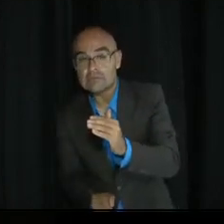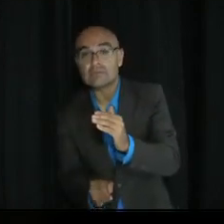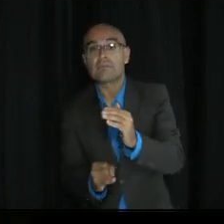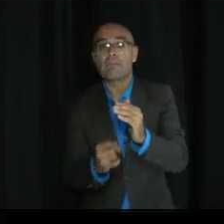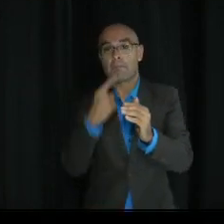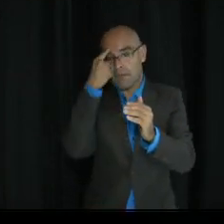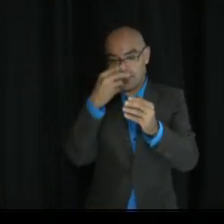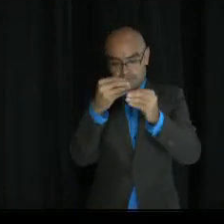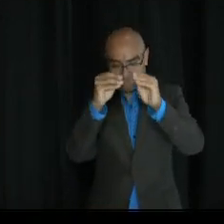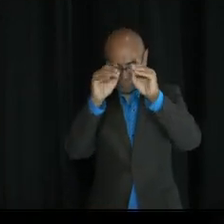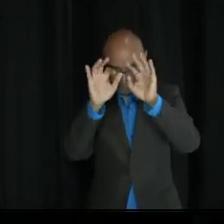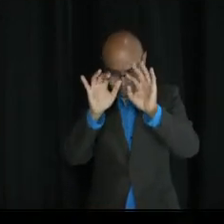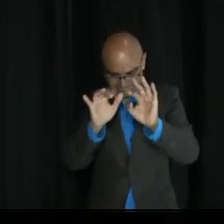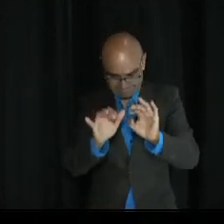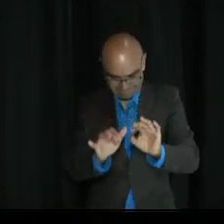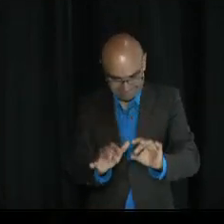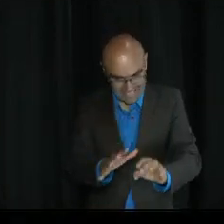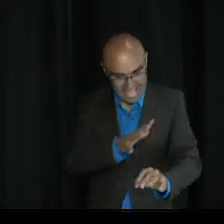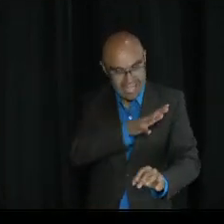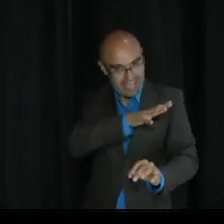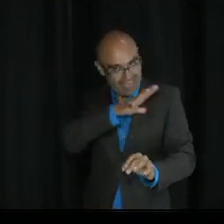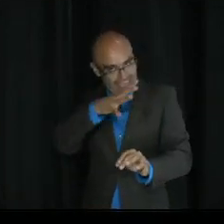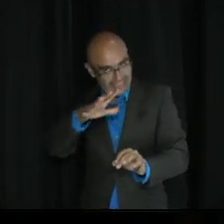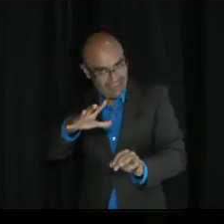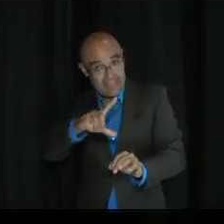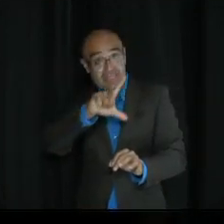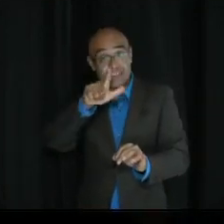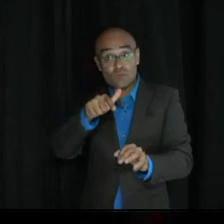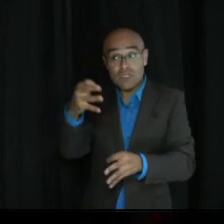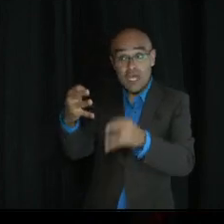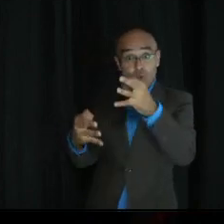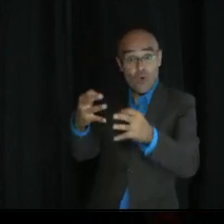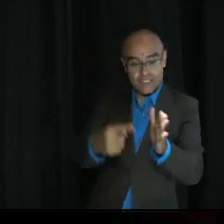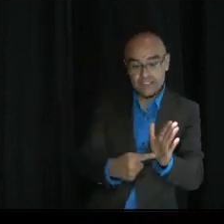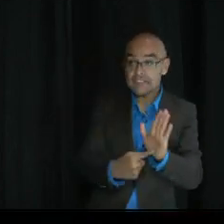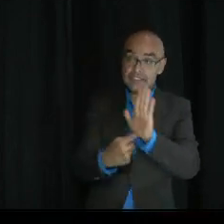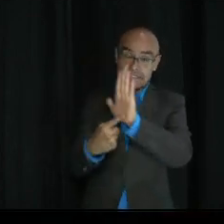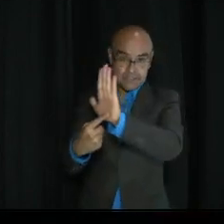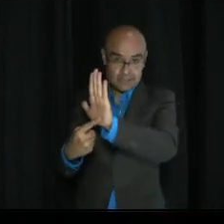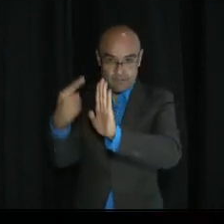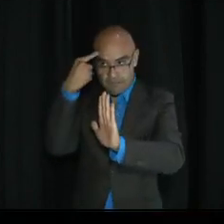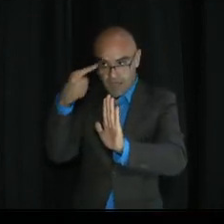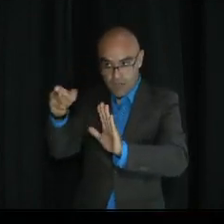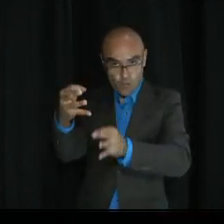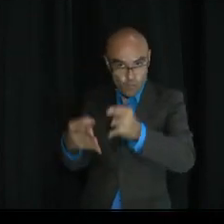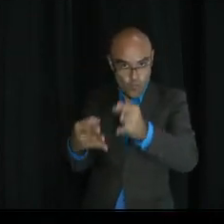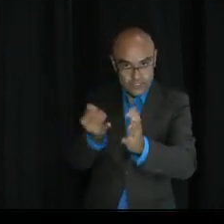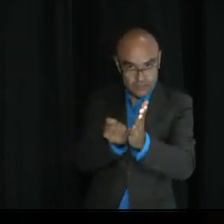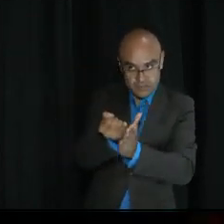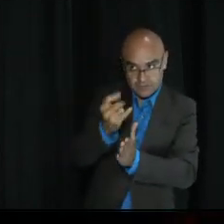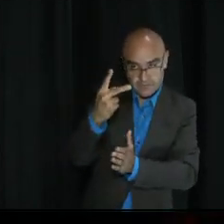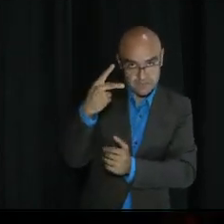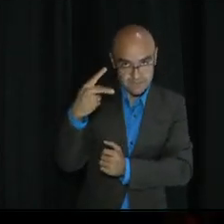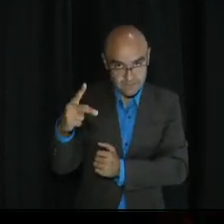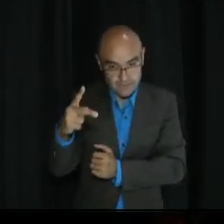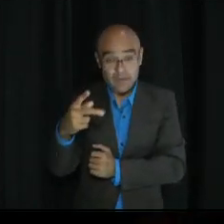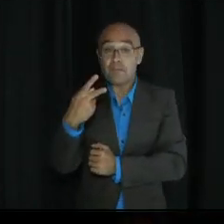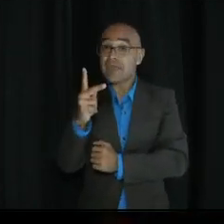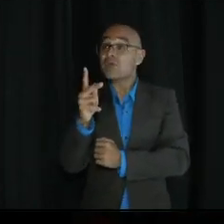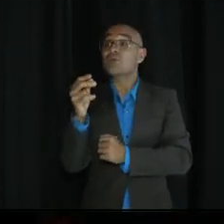general y que en su momento va a ser expuesta al órgano jurisdiccional, como también en su momento pueda ser comprobable a través